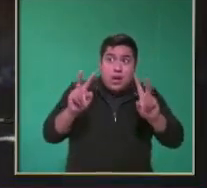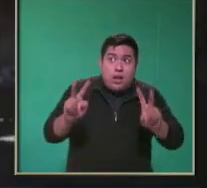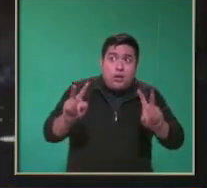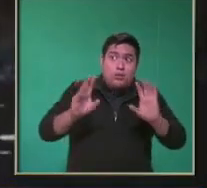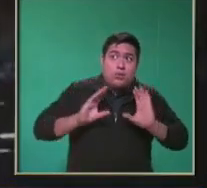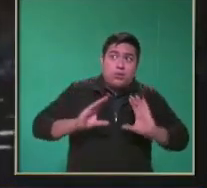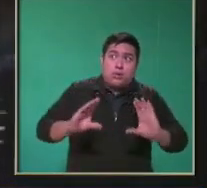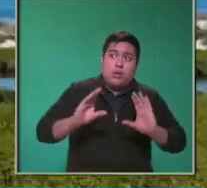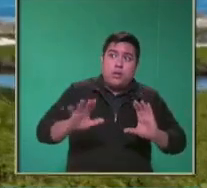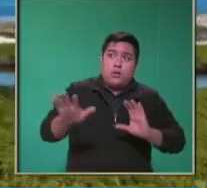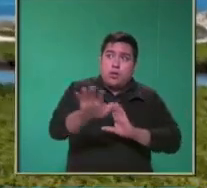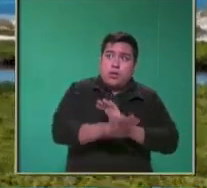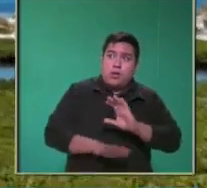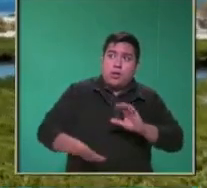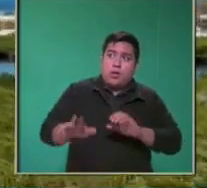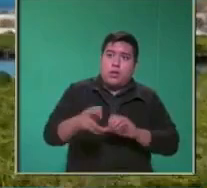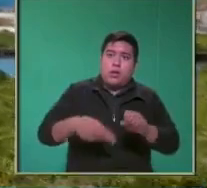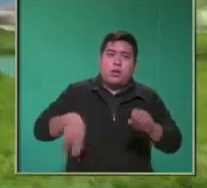de la naturaleza.